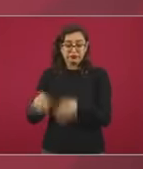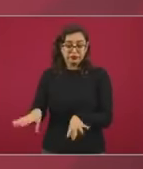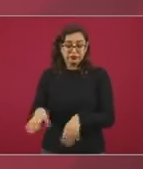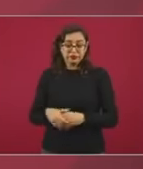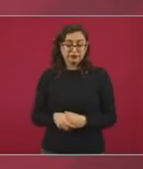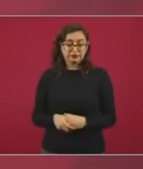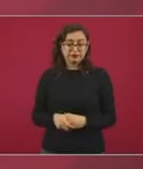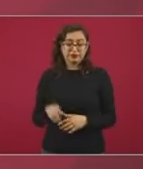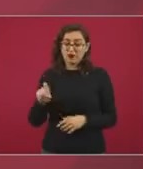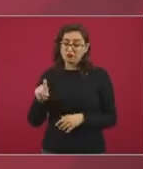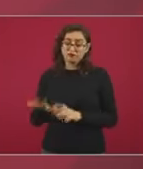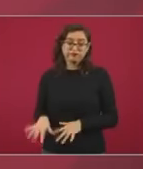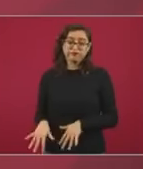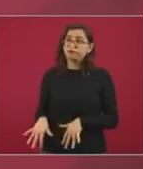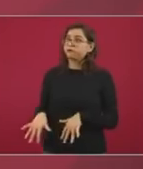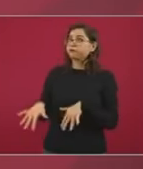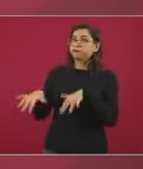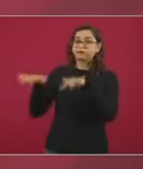afectadas, inundadas.